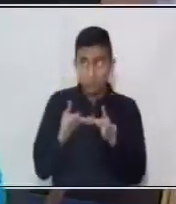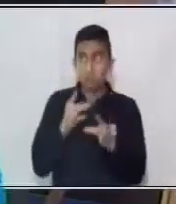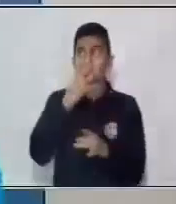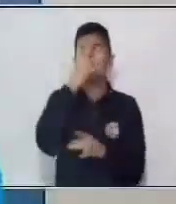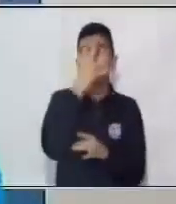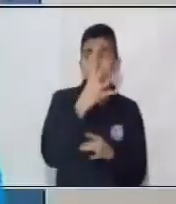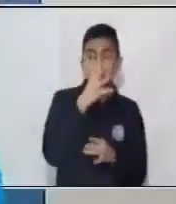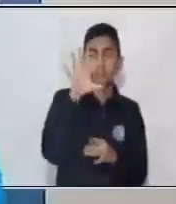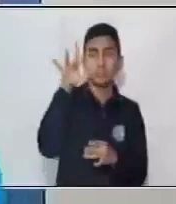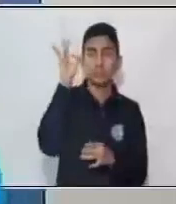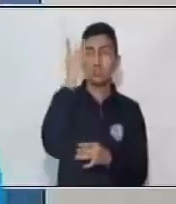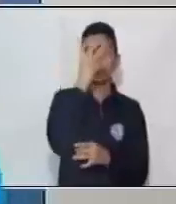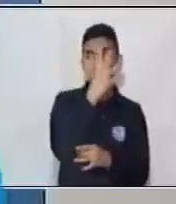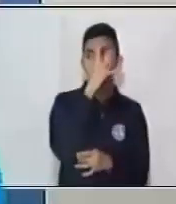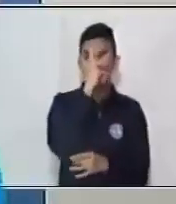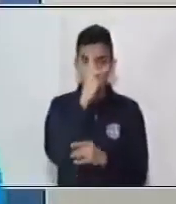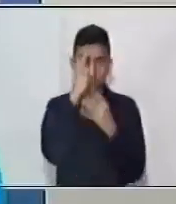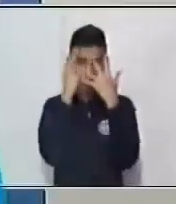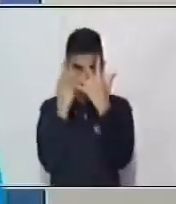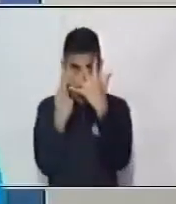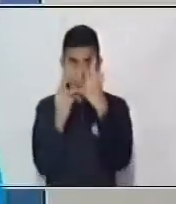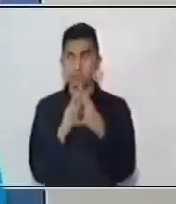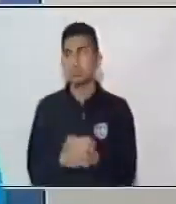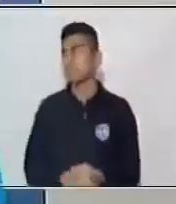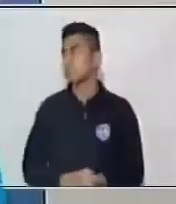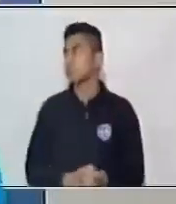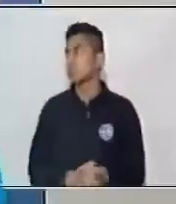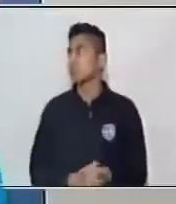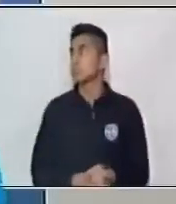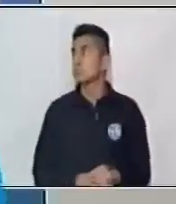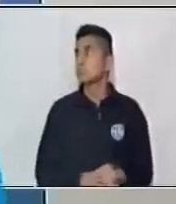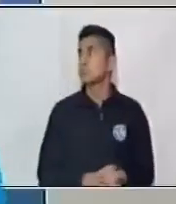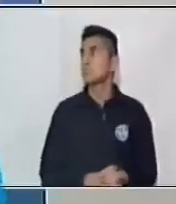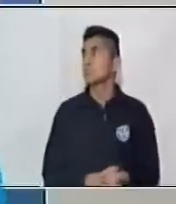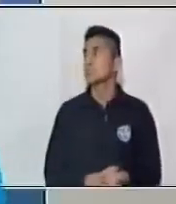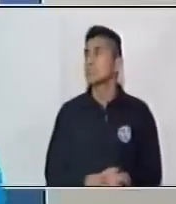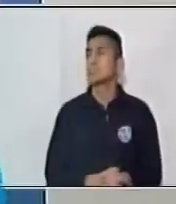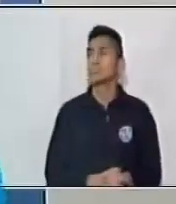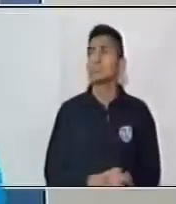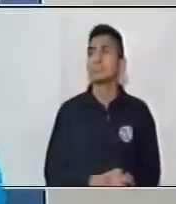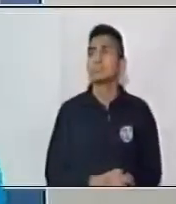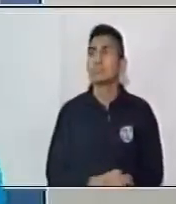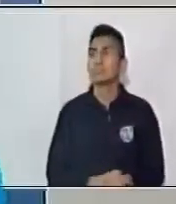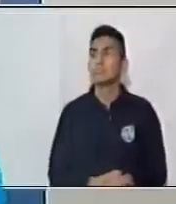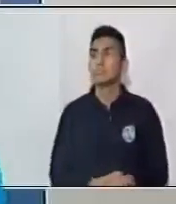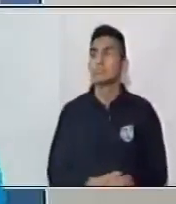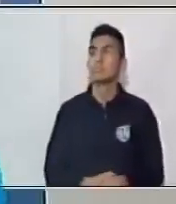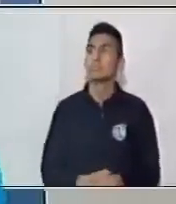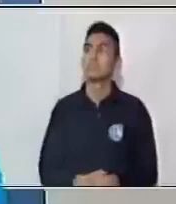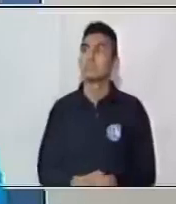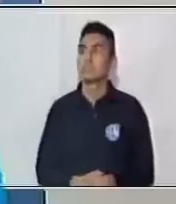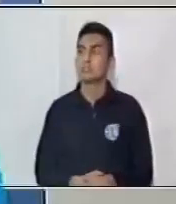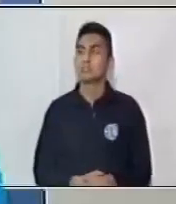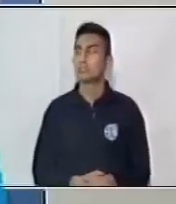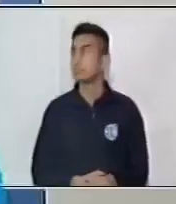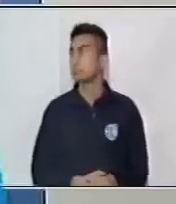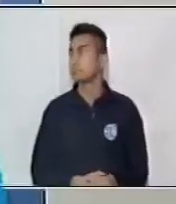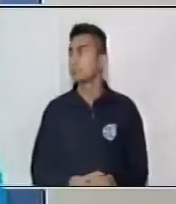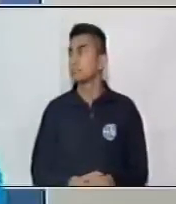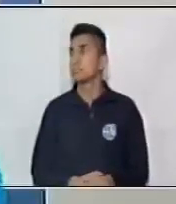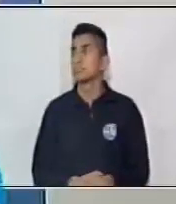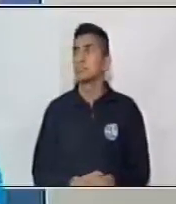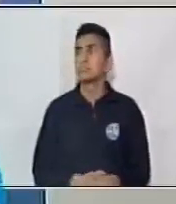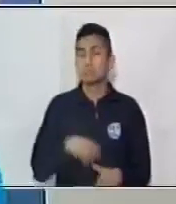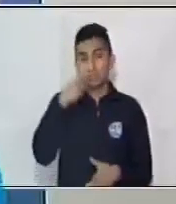4 y el 6 y sacar igual. ¿Cuáles son los múltiplos de 4? Y yo voy sacando